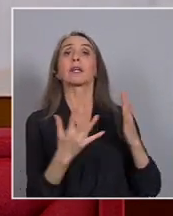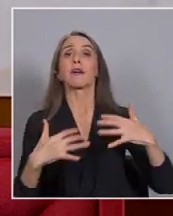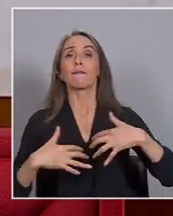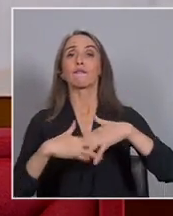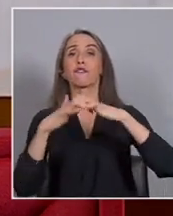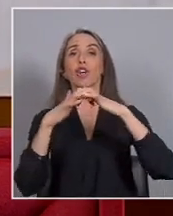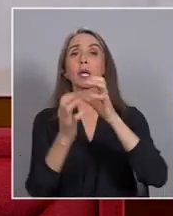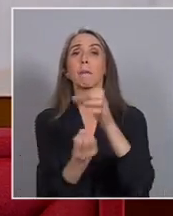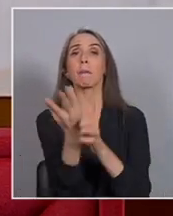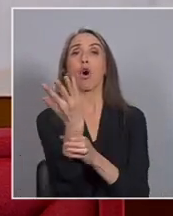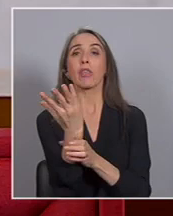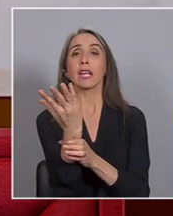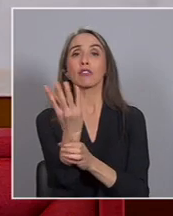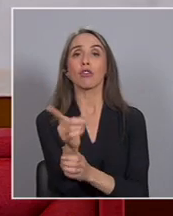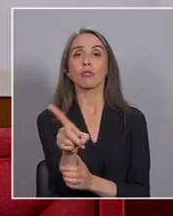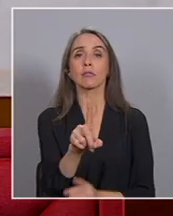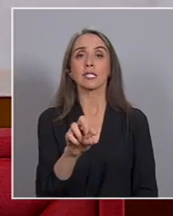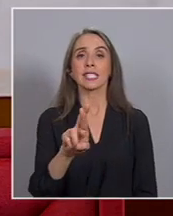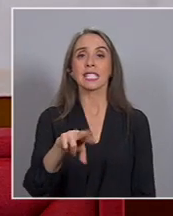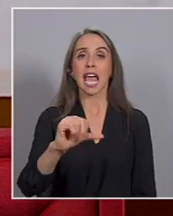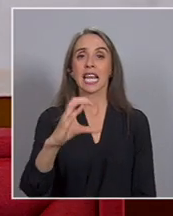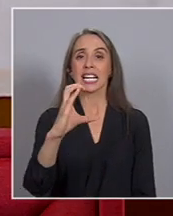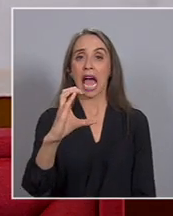y modernizar el CERNAC.